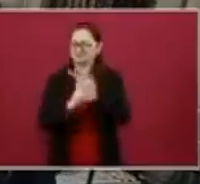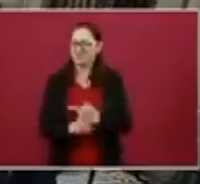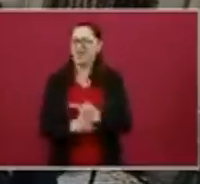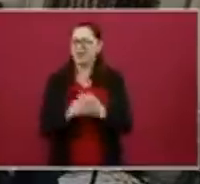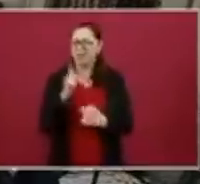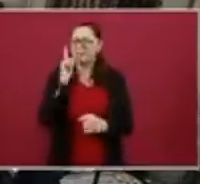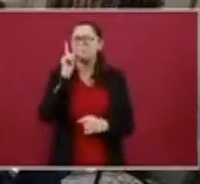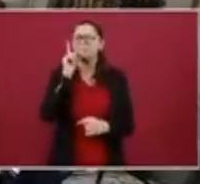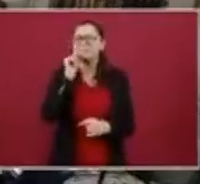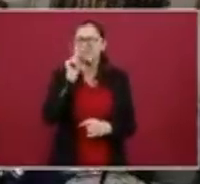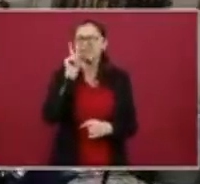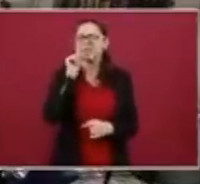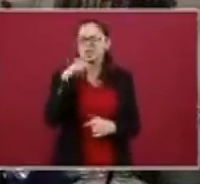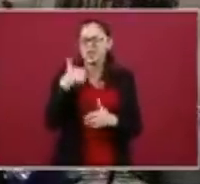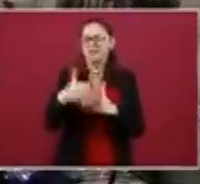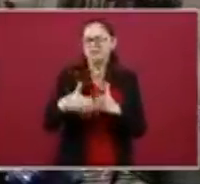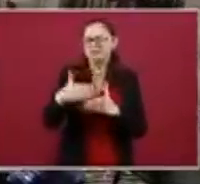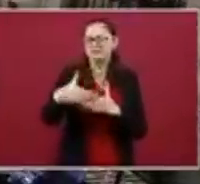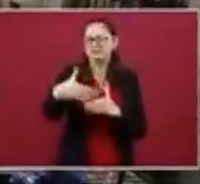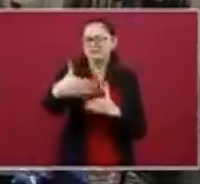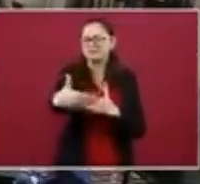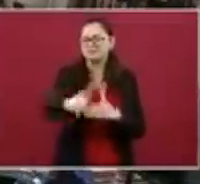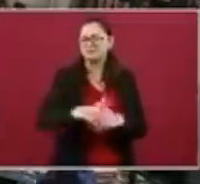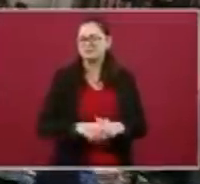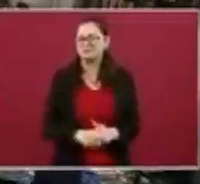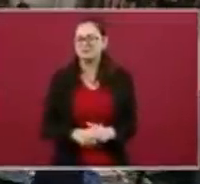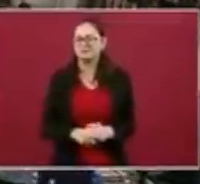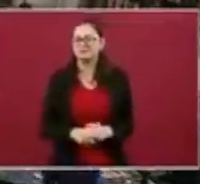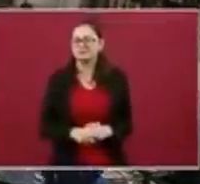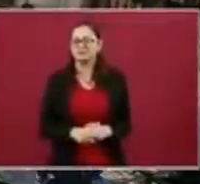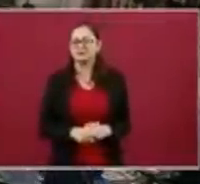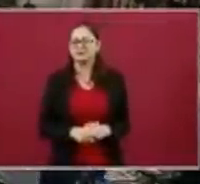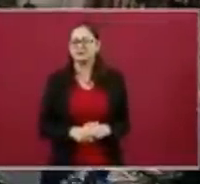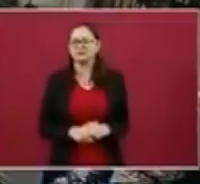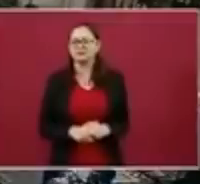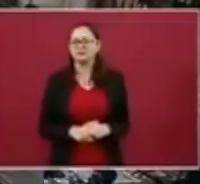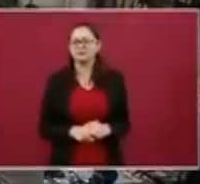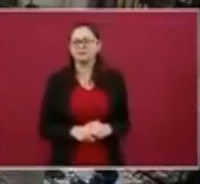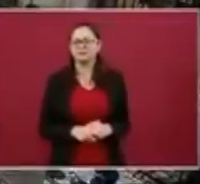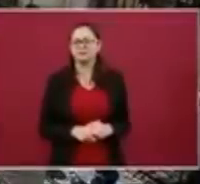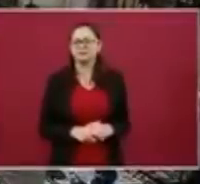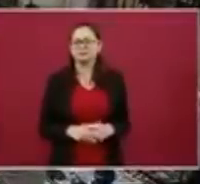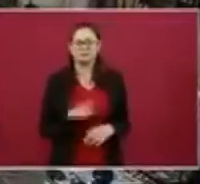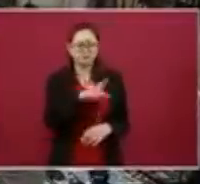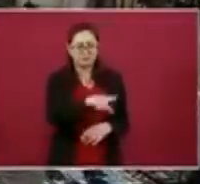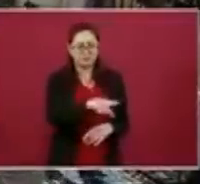Mañana. A ver, ahí está. Es que quedamos con ella.